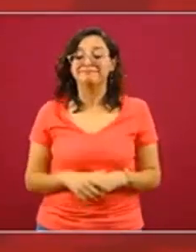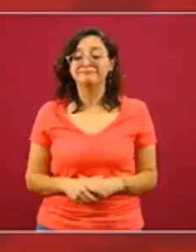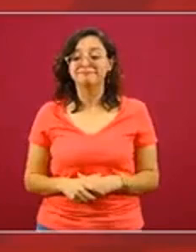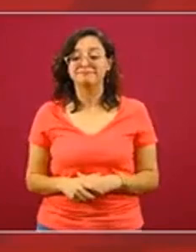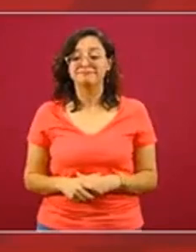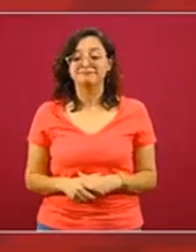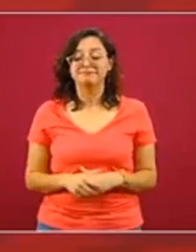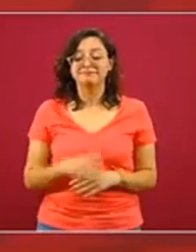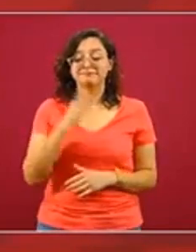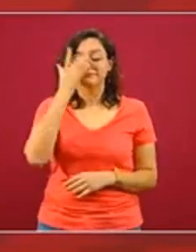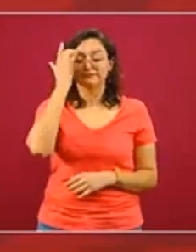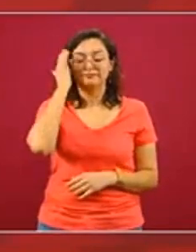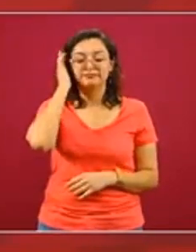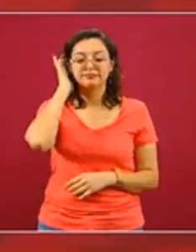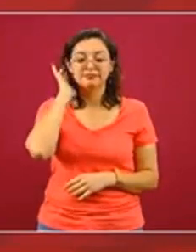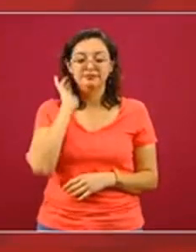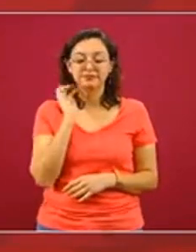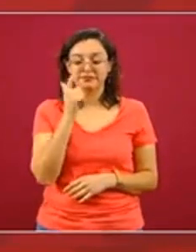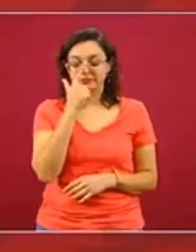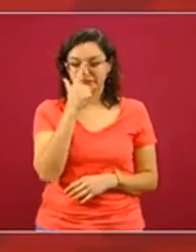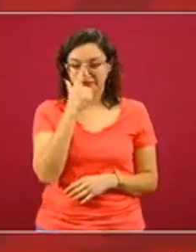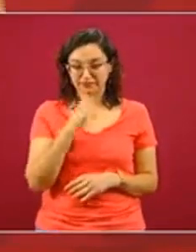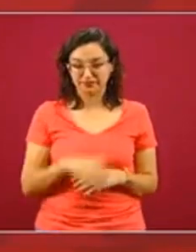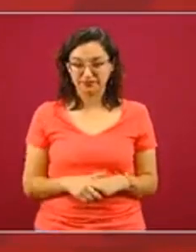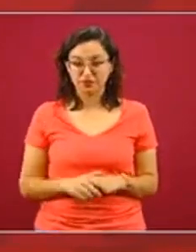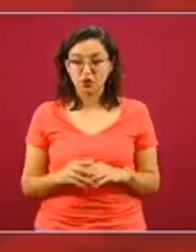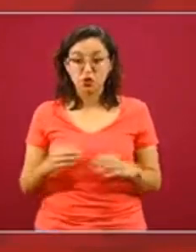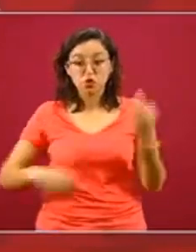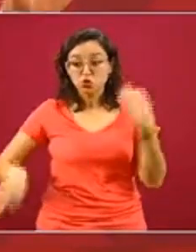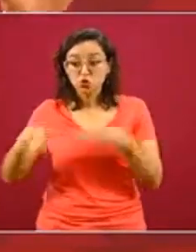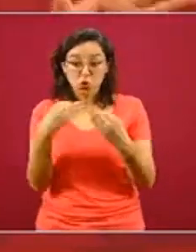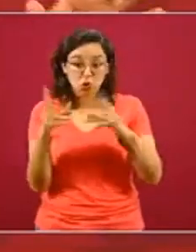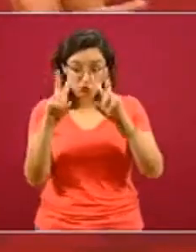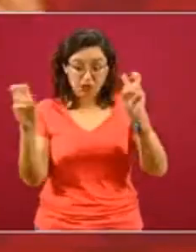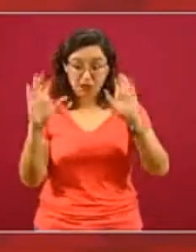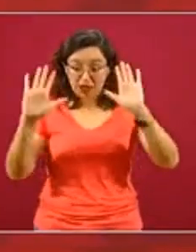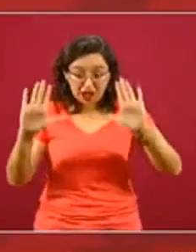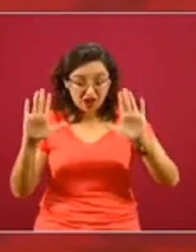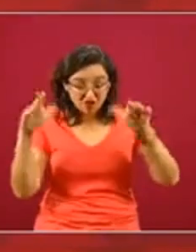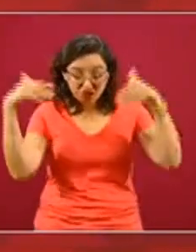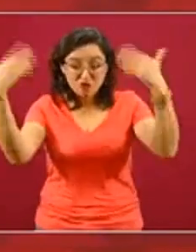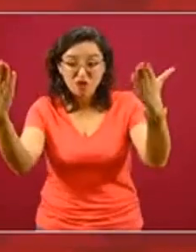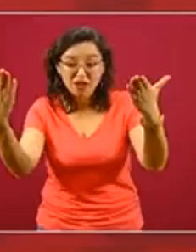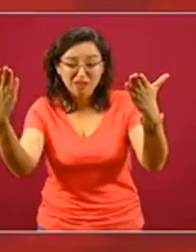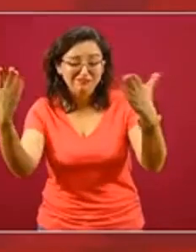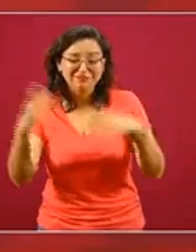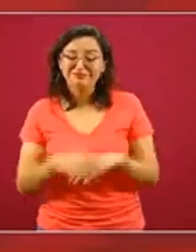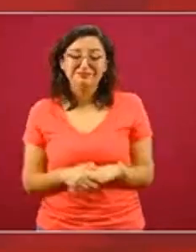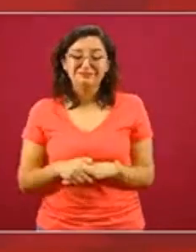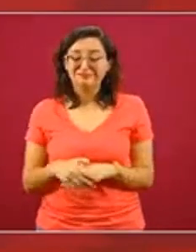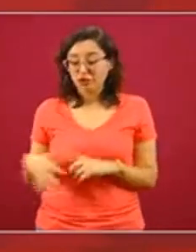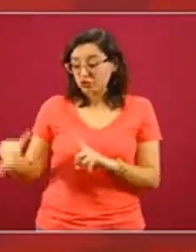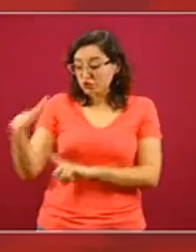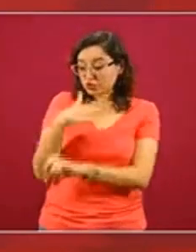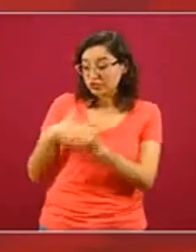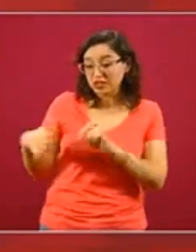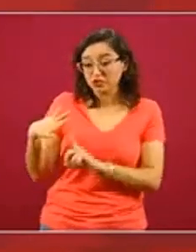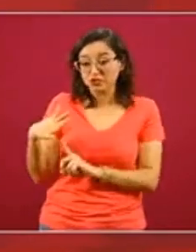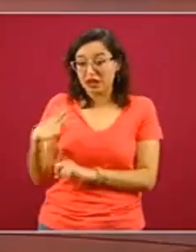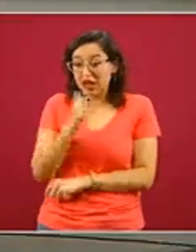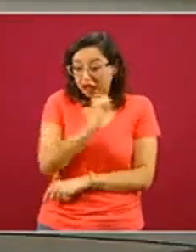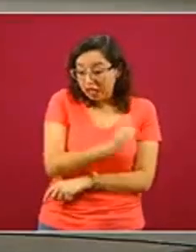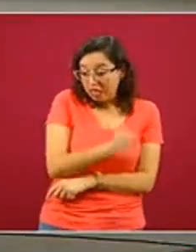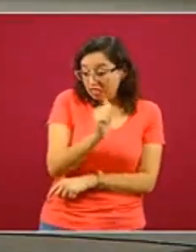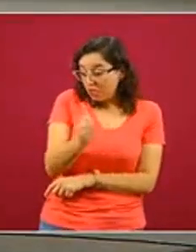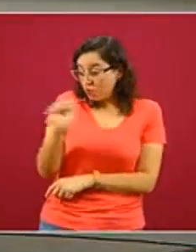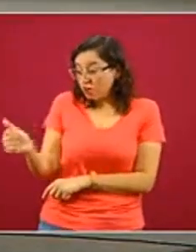necesidad de dejar todo al exterior, a un elemento externo. La sociedad tiene que actuar por sí misma y